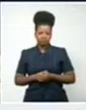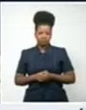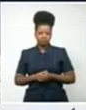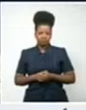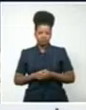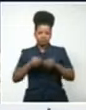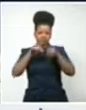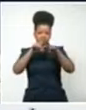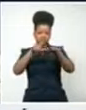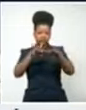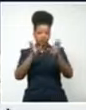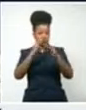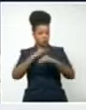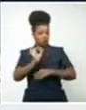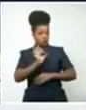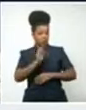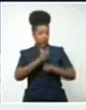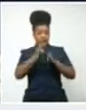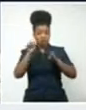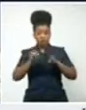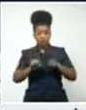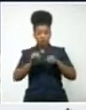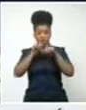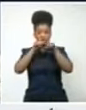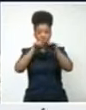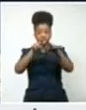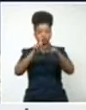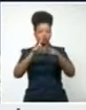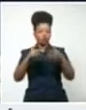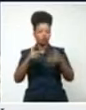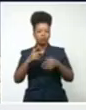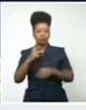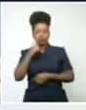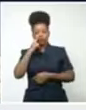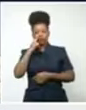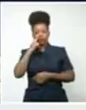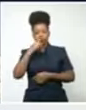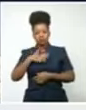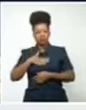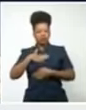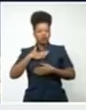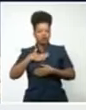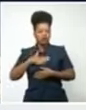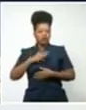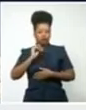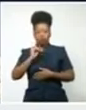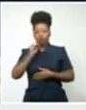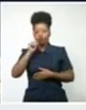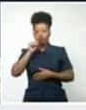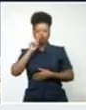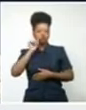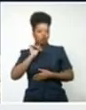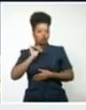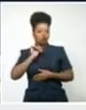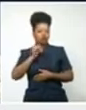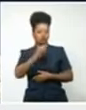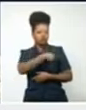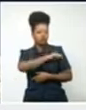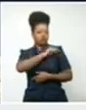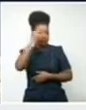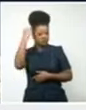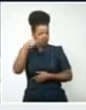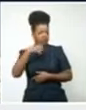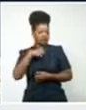ahí. Hasta ahora la vía de transmisión es respiratoria, con lo que conoce nuestro pueblo, que además tiene cultura de toda